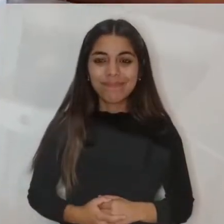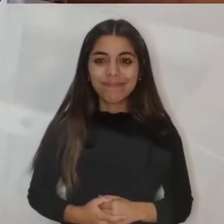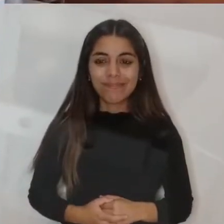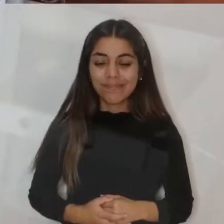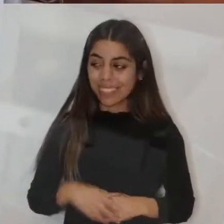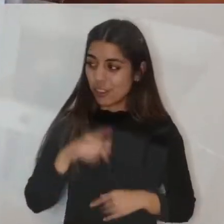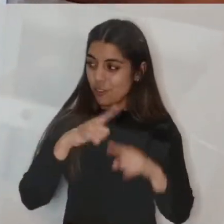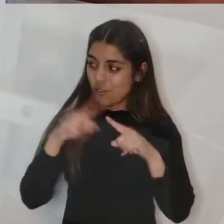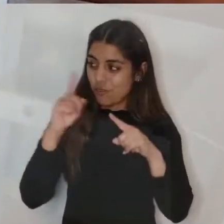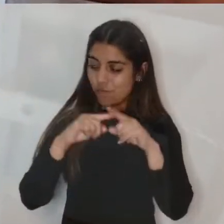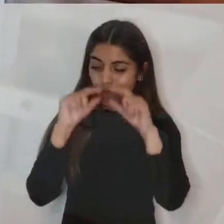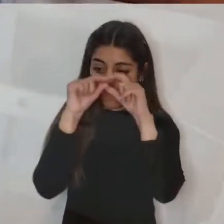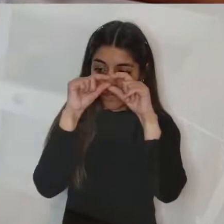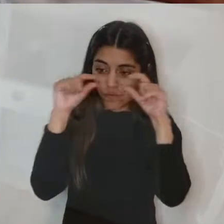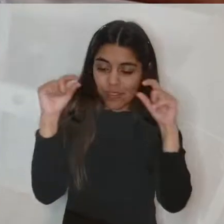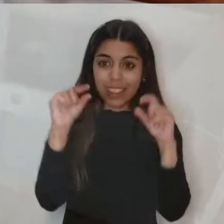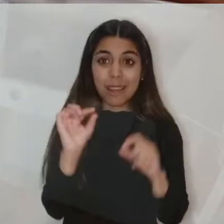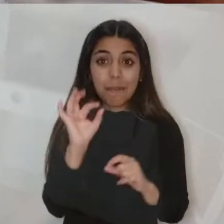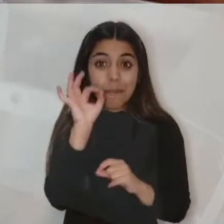chico,